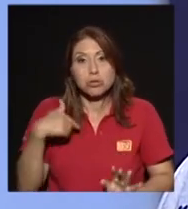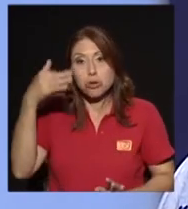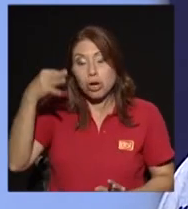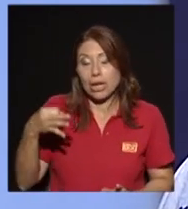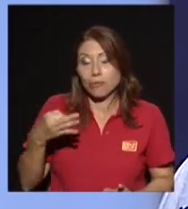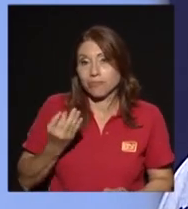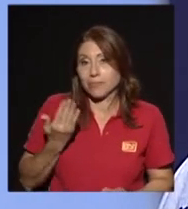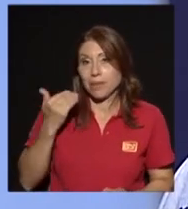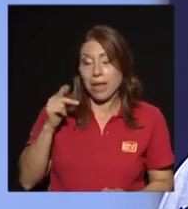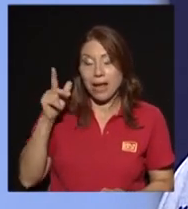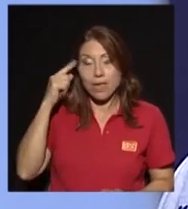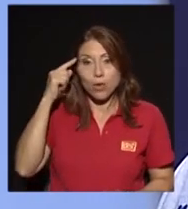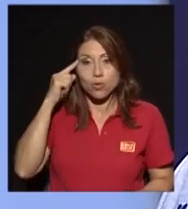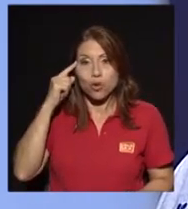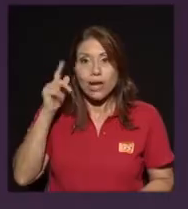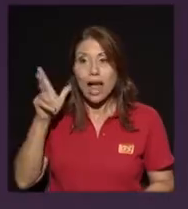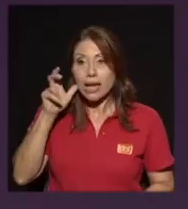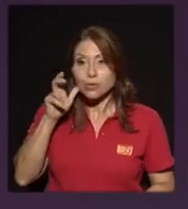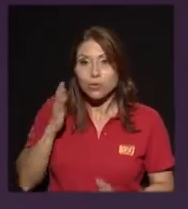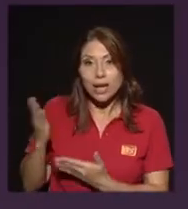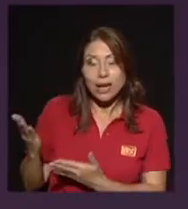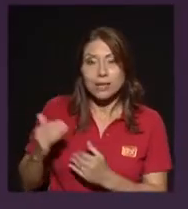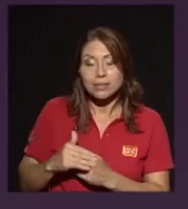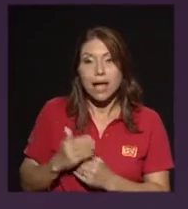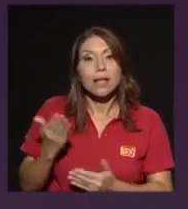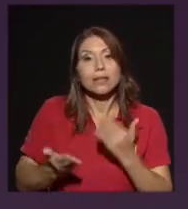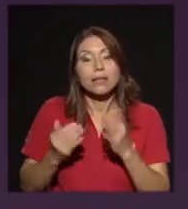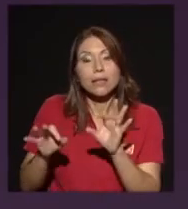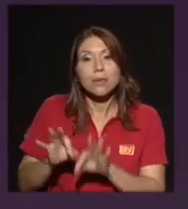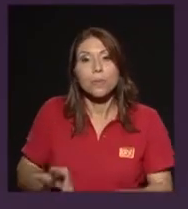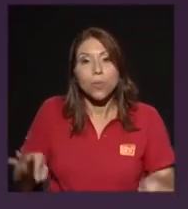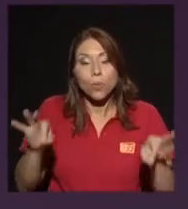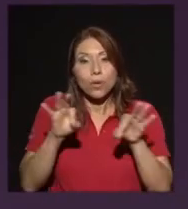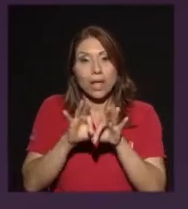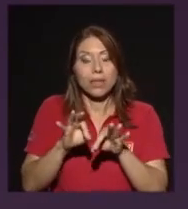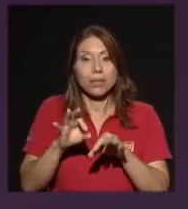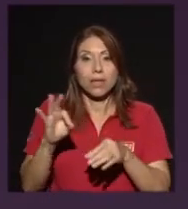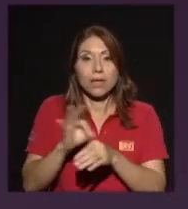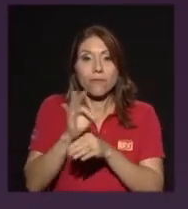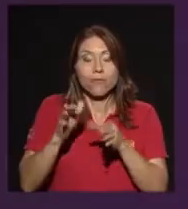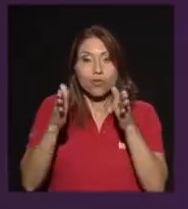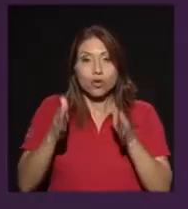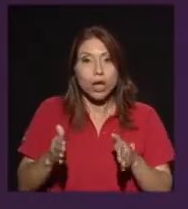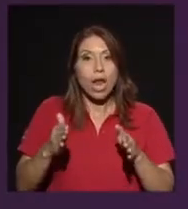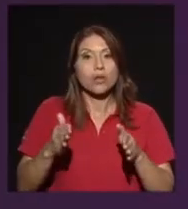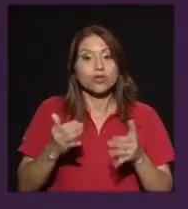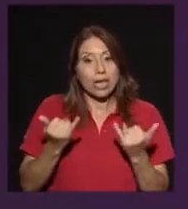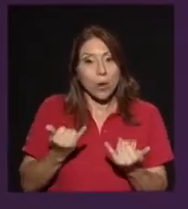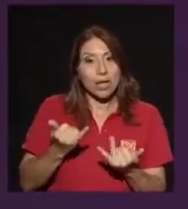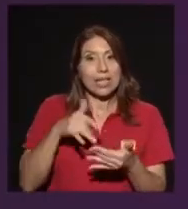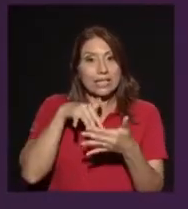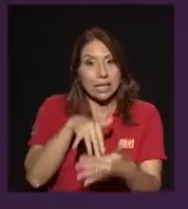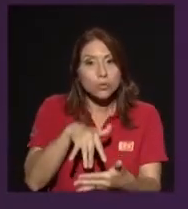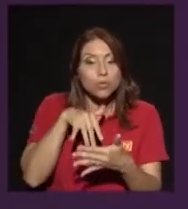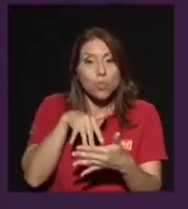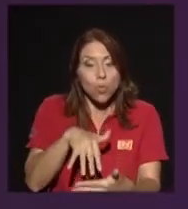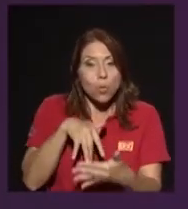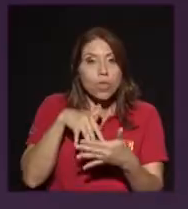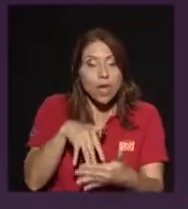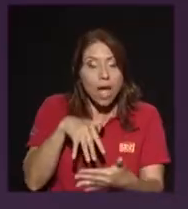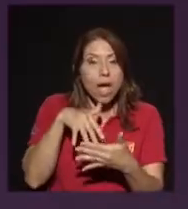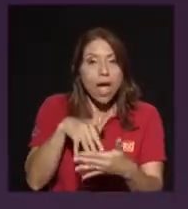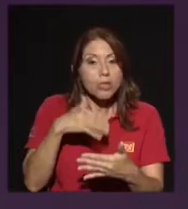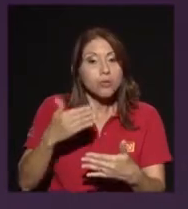al escuchar a Larisa que sería importante que el personal que se va que está en formación y